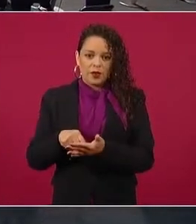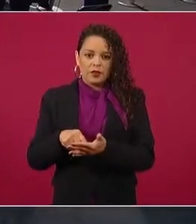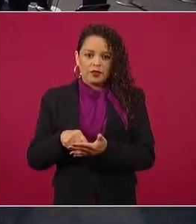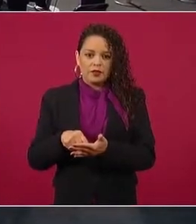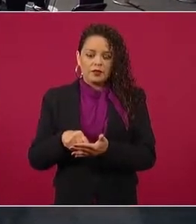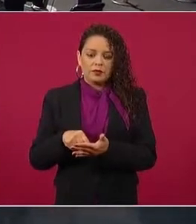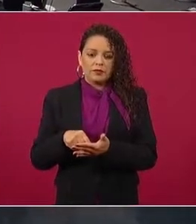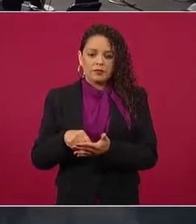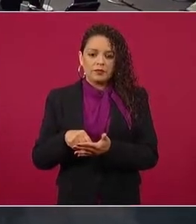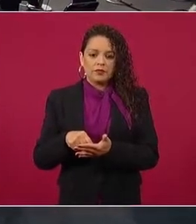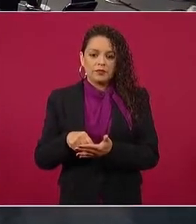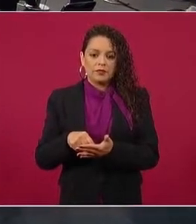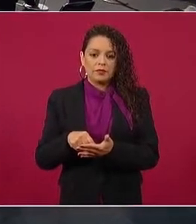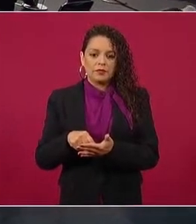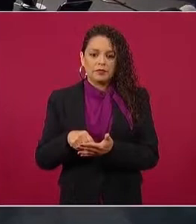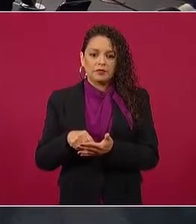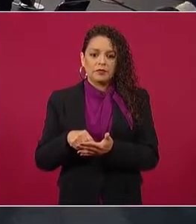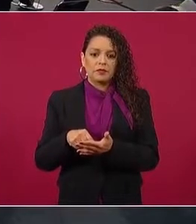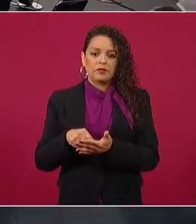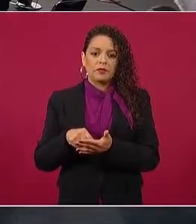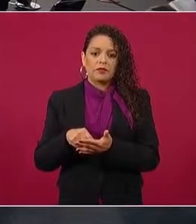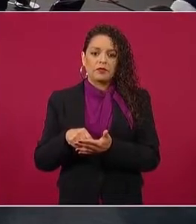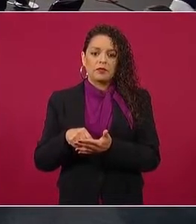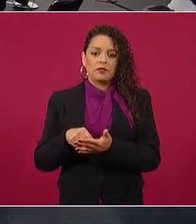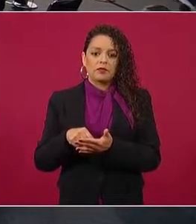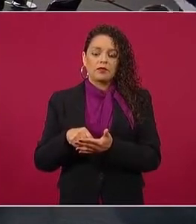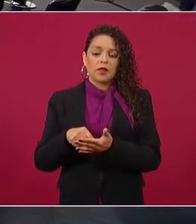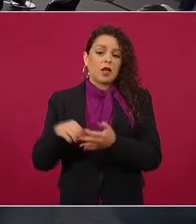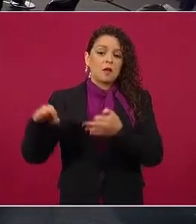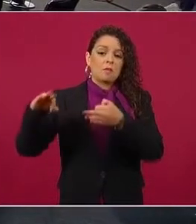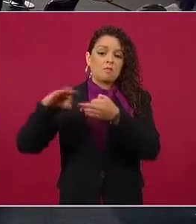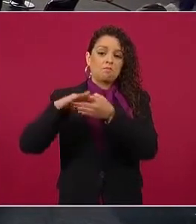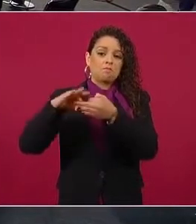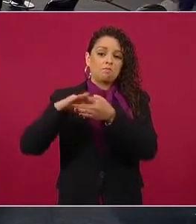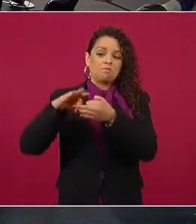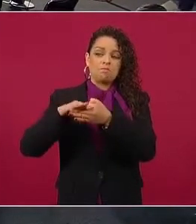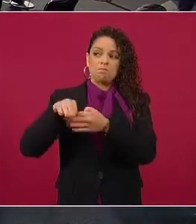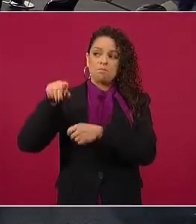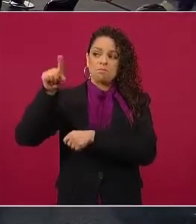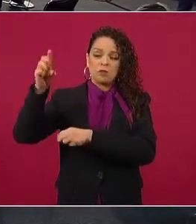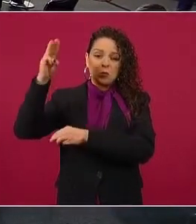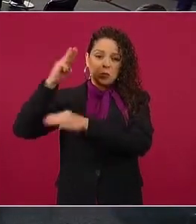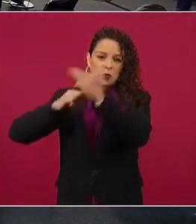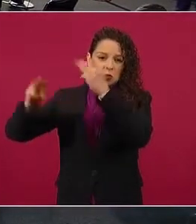Si es posible, los de la sierra, los cercanos a Yécora,